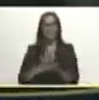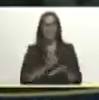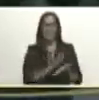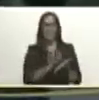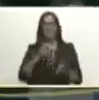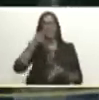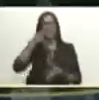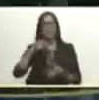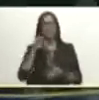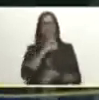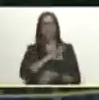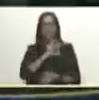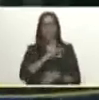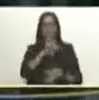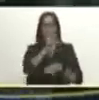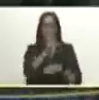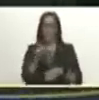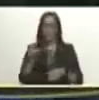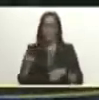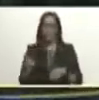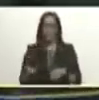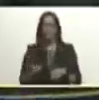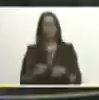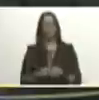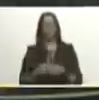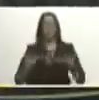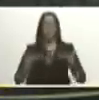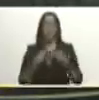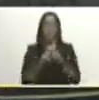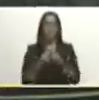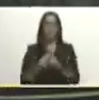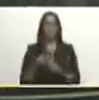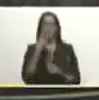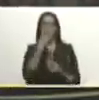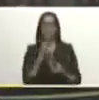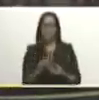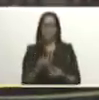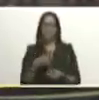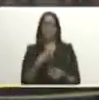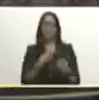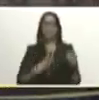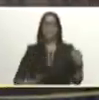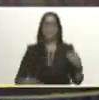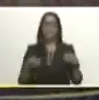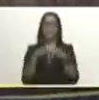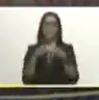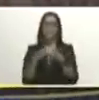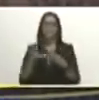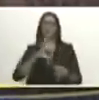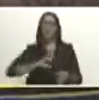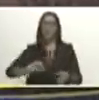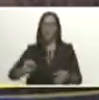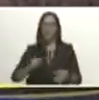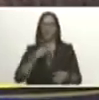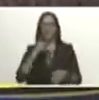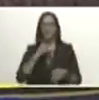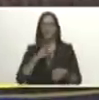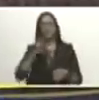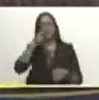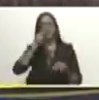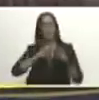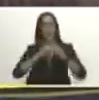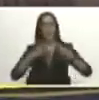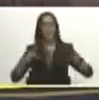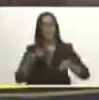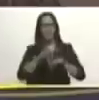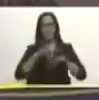ciudadana. Acompañan en este recorrido el vicepresidente sectorial para la soberanía política, la seguridad y la paz, y ministro del Poder